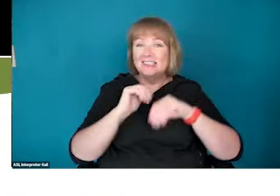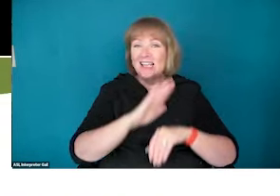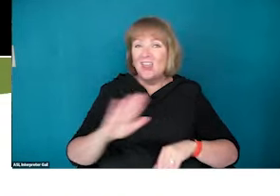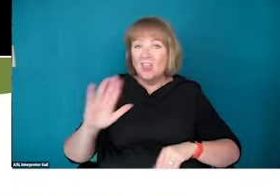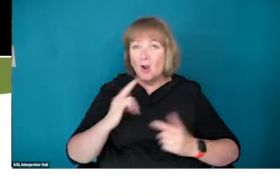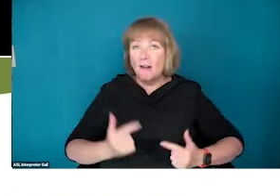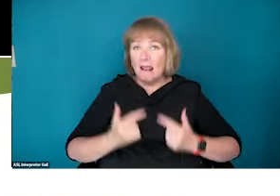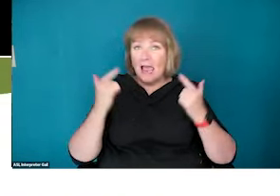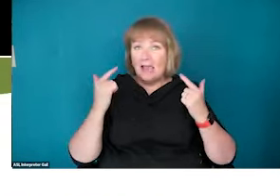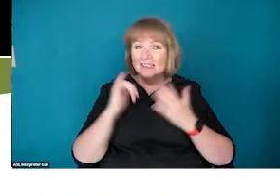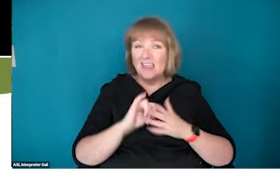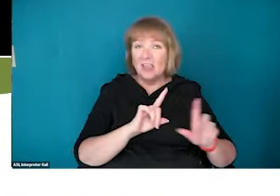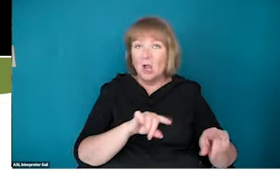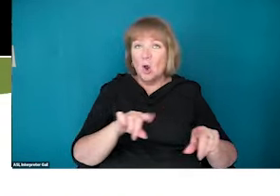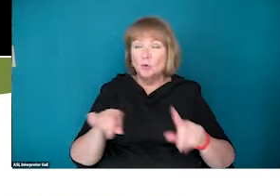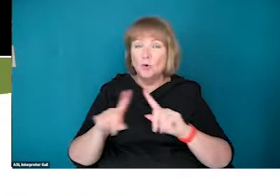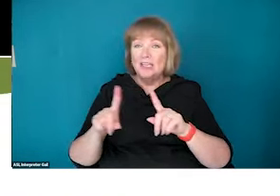Remy, quisieras